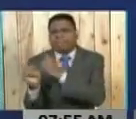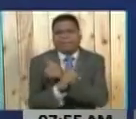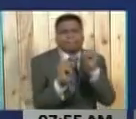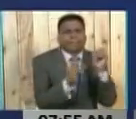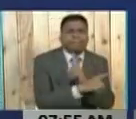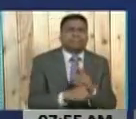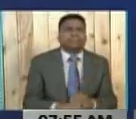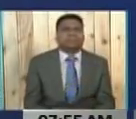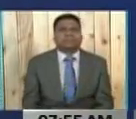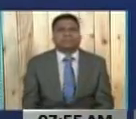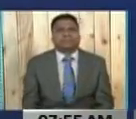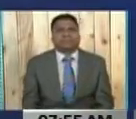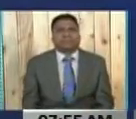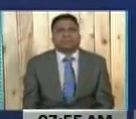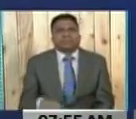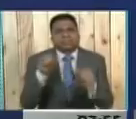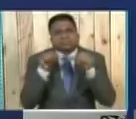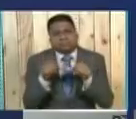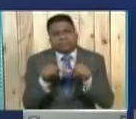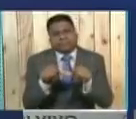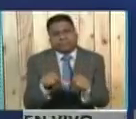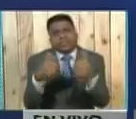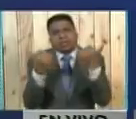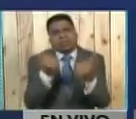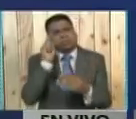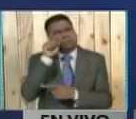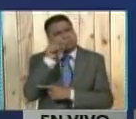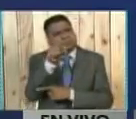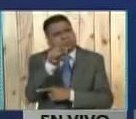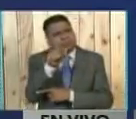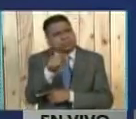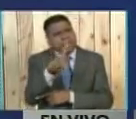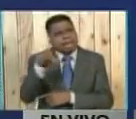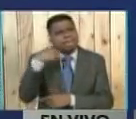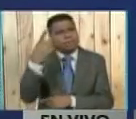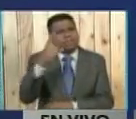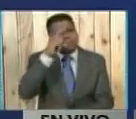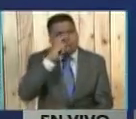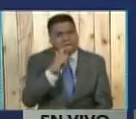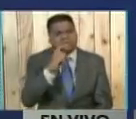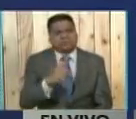que se fija en el horizonte de los próximos años,